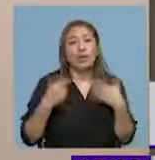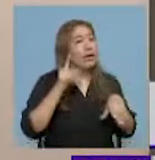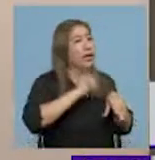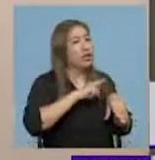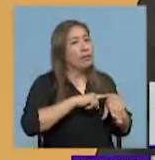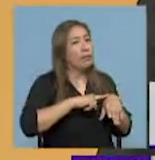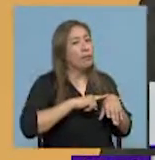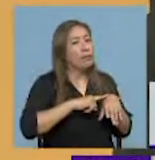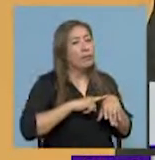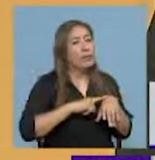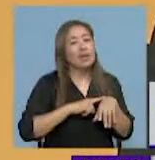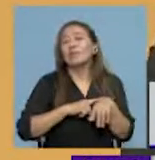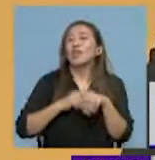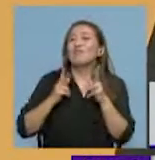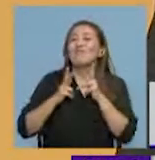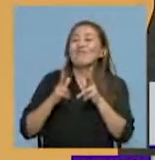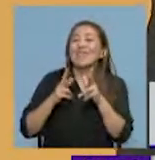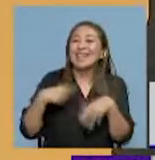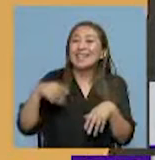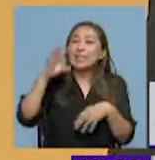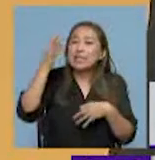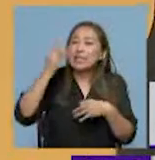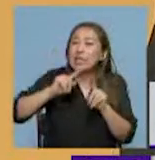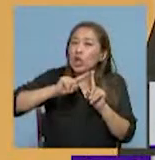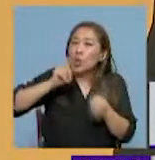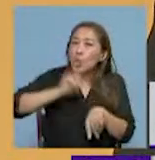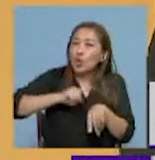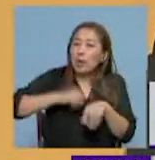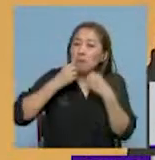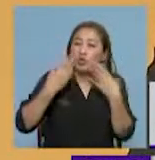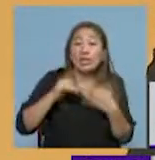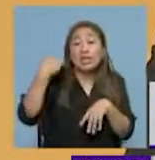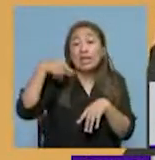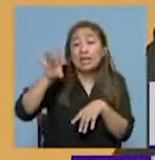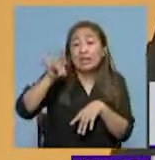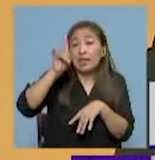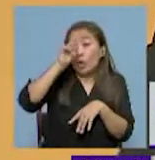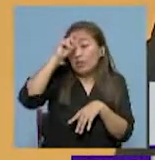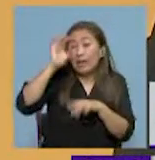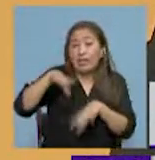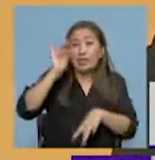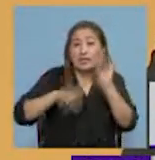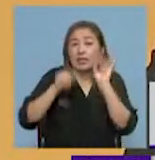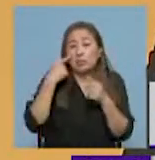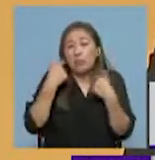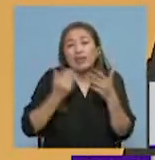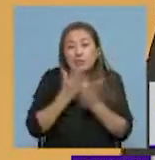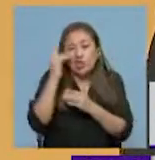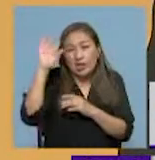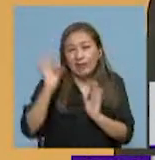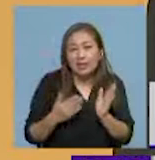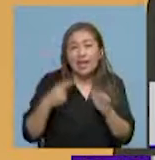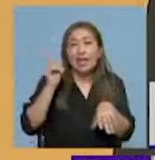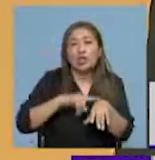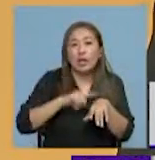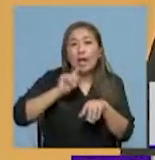no te cd sí exactamente la hora porque lo van a decidir los profesionales el hospital en base al anestesista usted tres cetera está